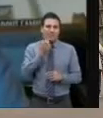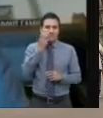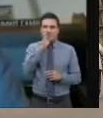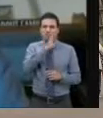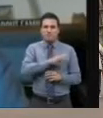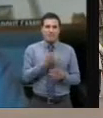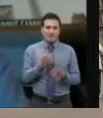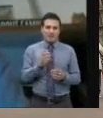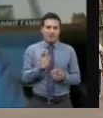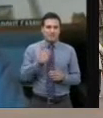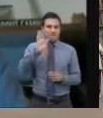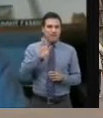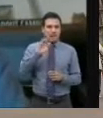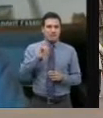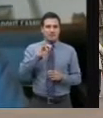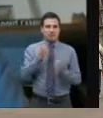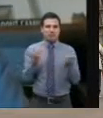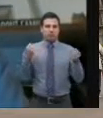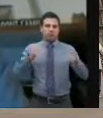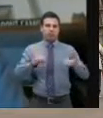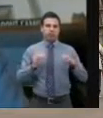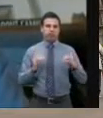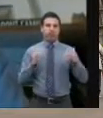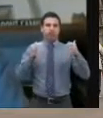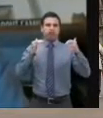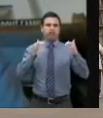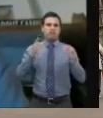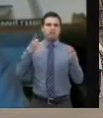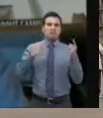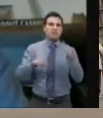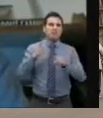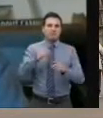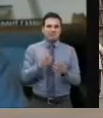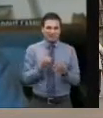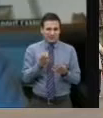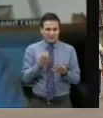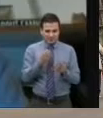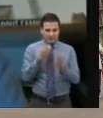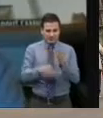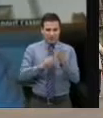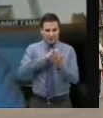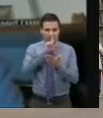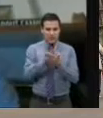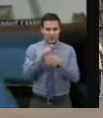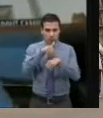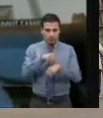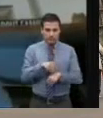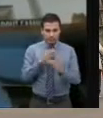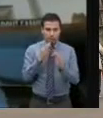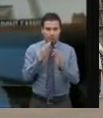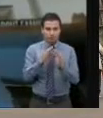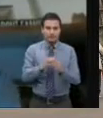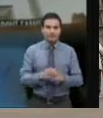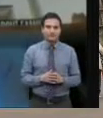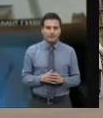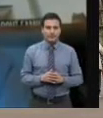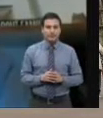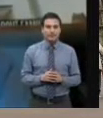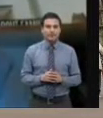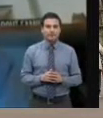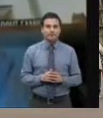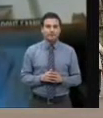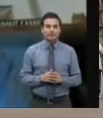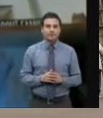por parte del INE que atiende exclusivamente a la tribuna, no al Estado de Derecho. La individualización de la